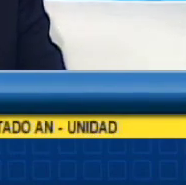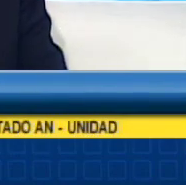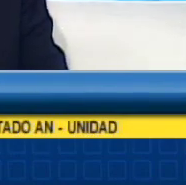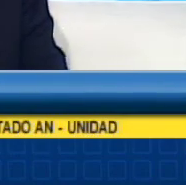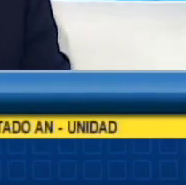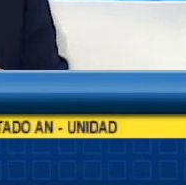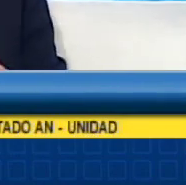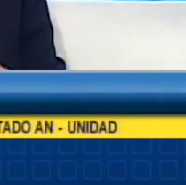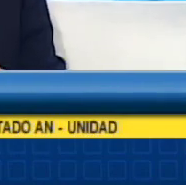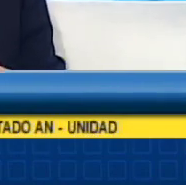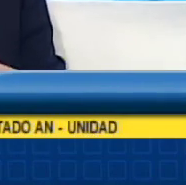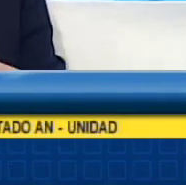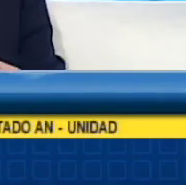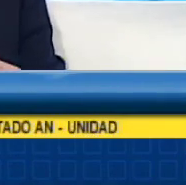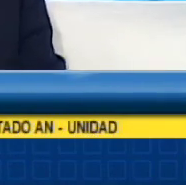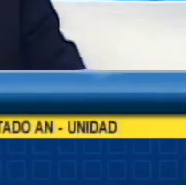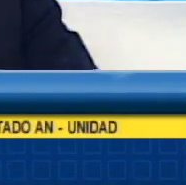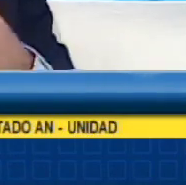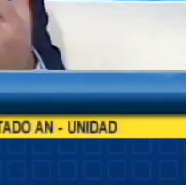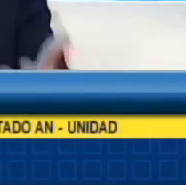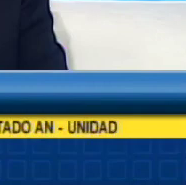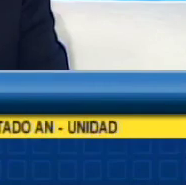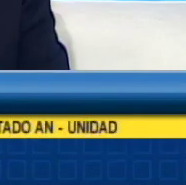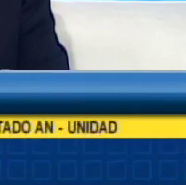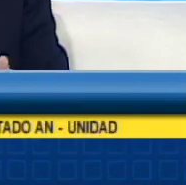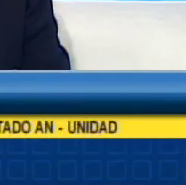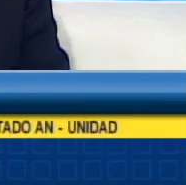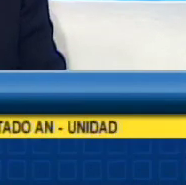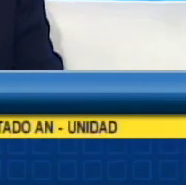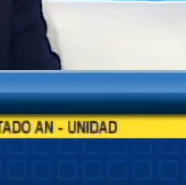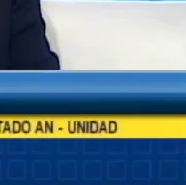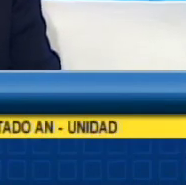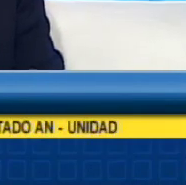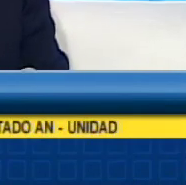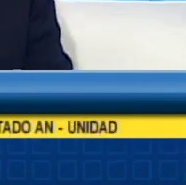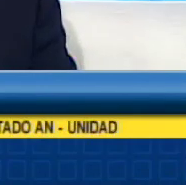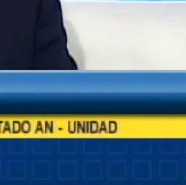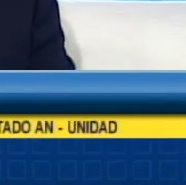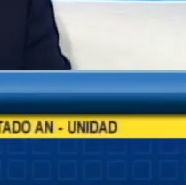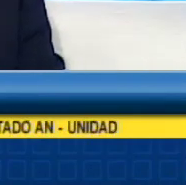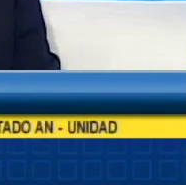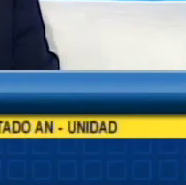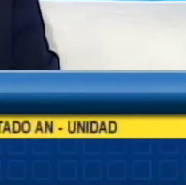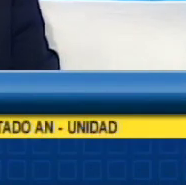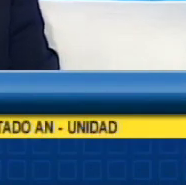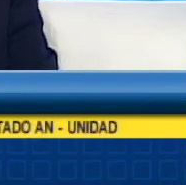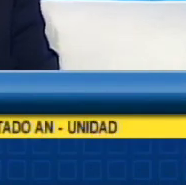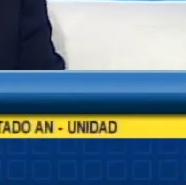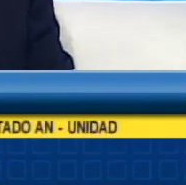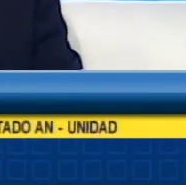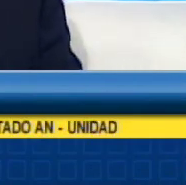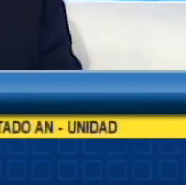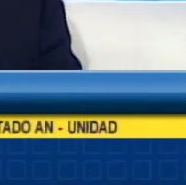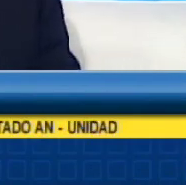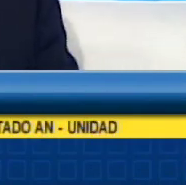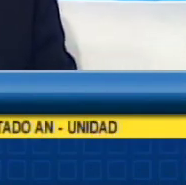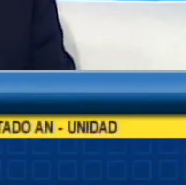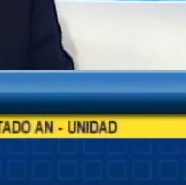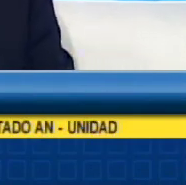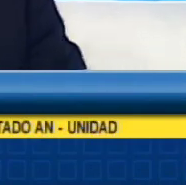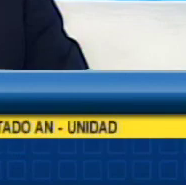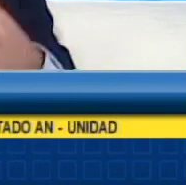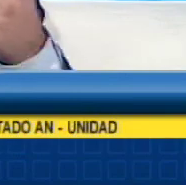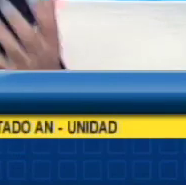el comercio, para que tú tengas más bien más producción de programas venezolanos, novelas venezolanas, que le den empleo a los